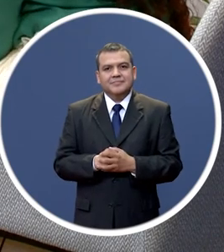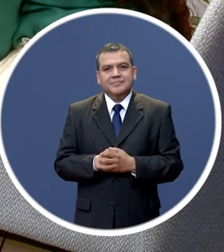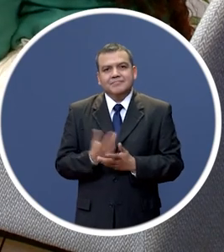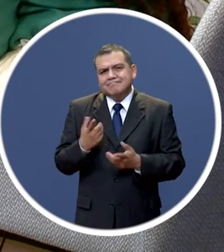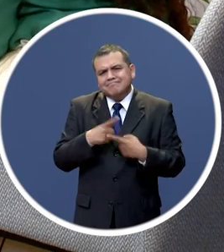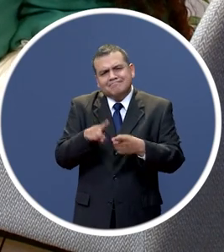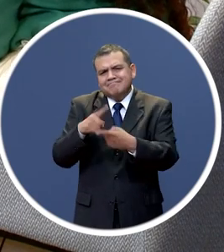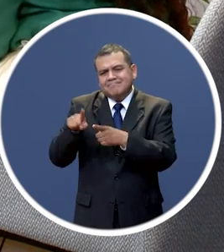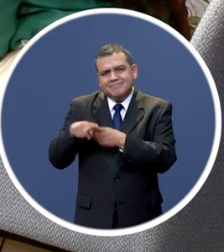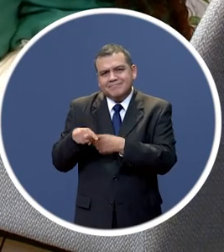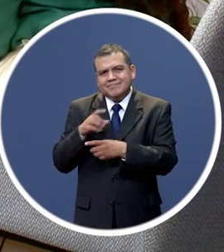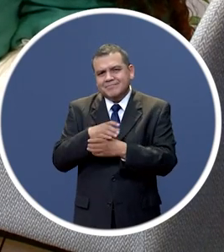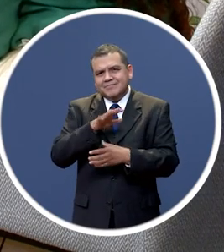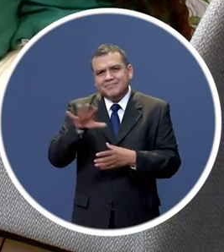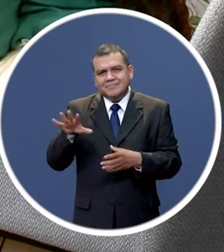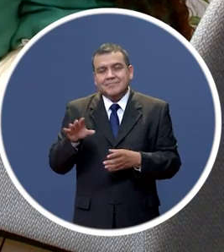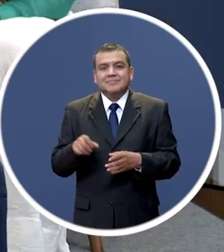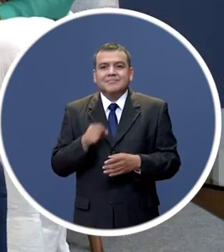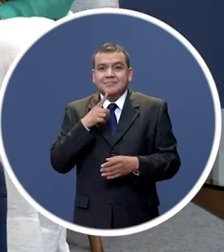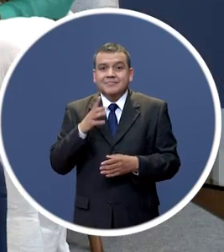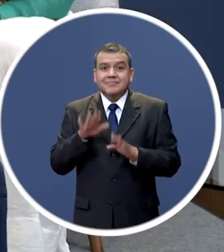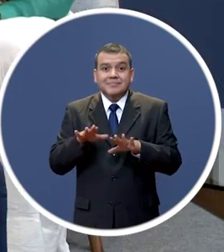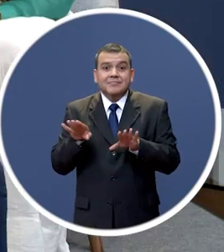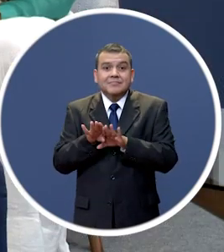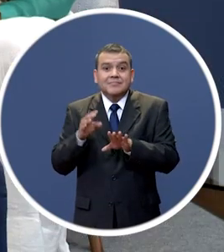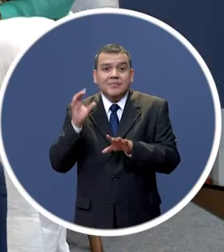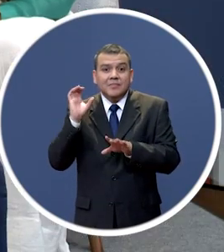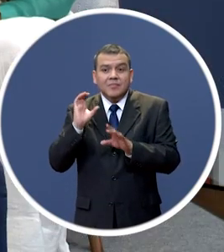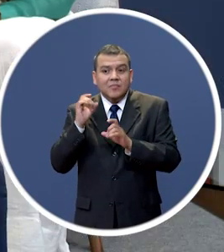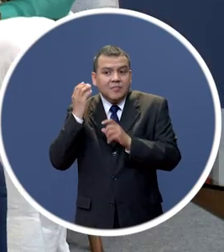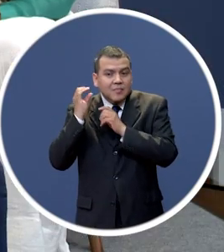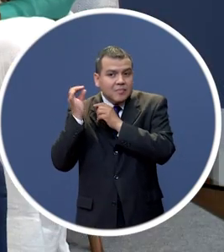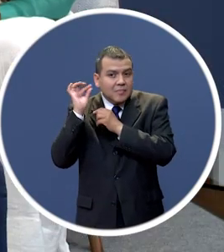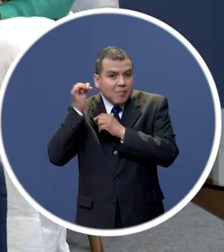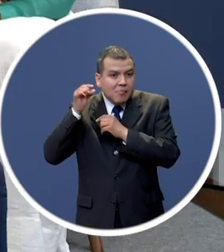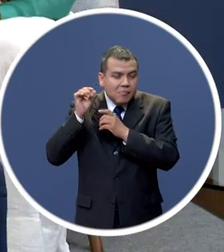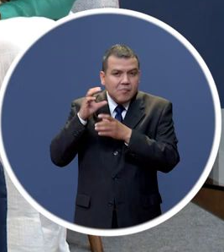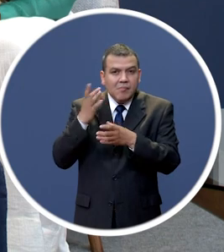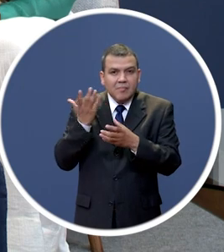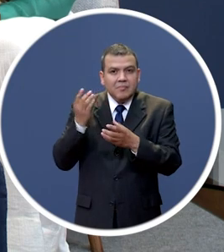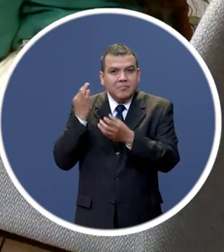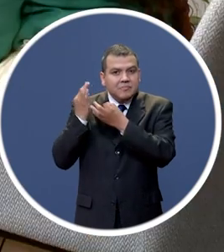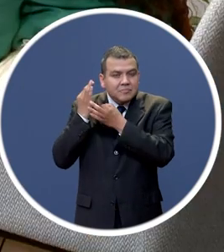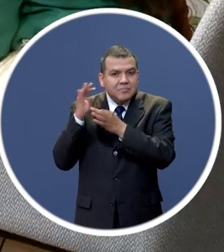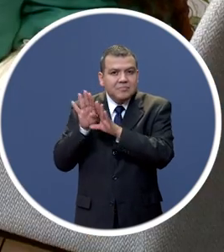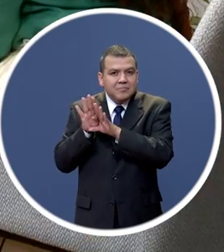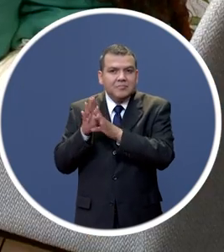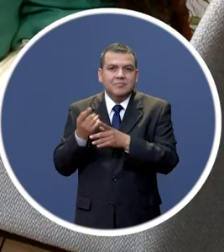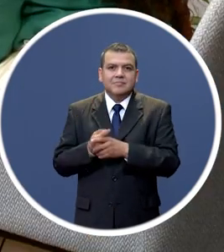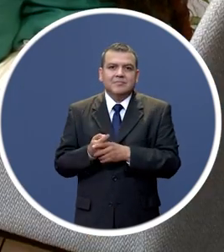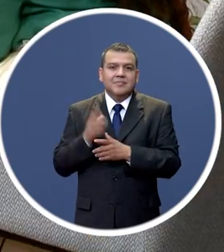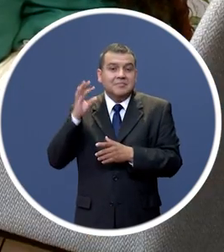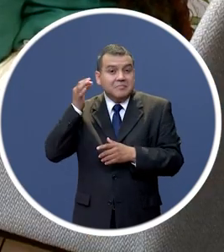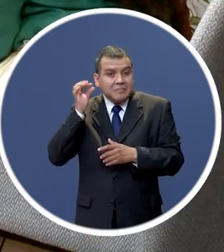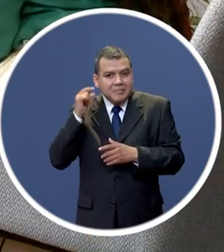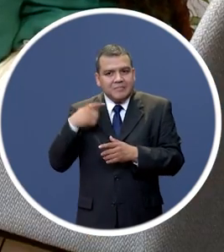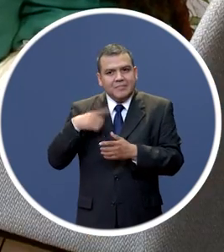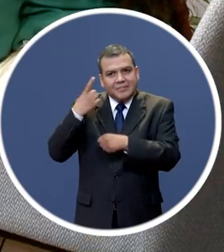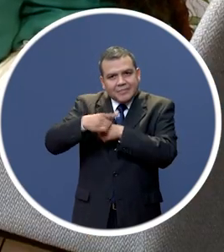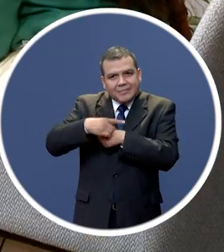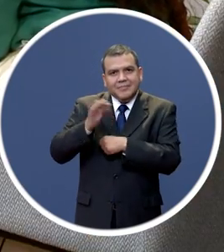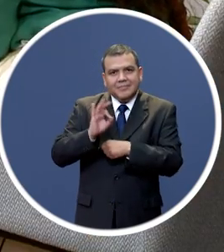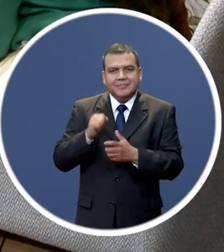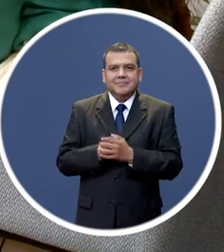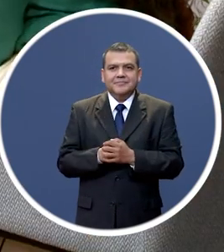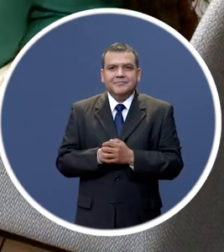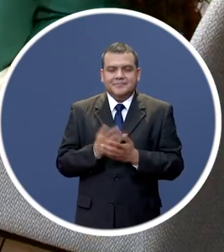Pues son diferentes ámbitos, costumbres, cuidados del oído, a veces uno no se pica el oído y entonces ahí donde se